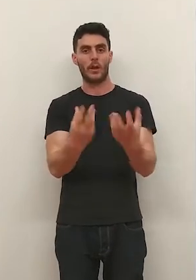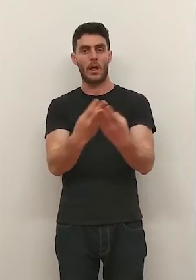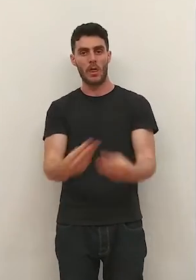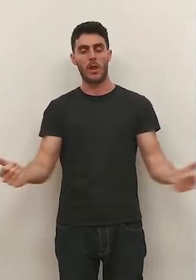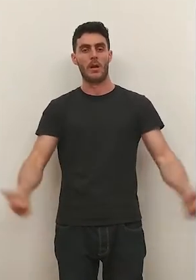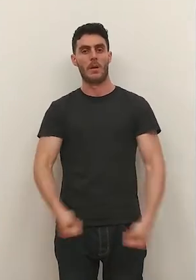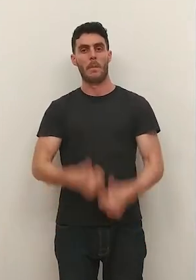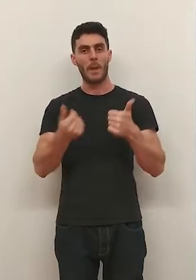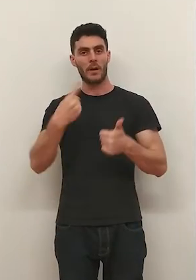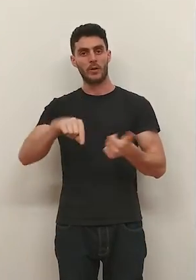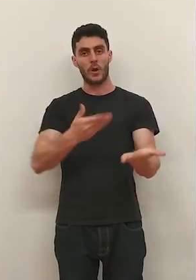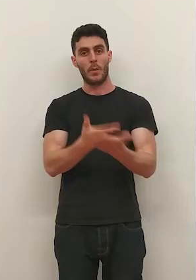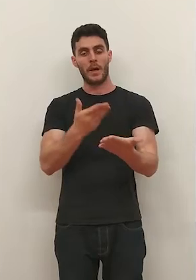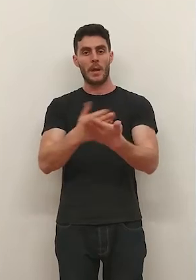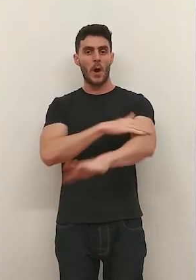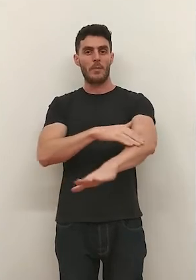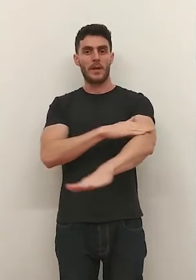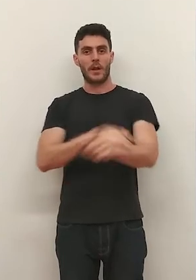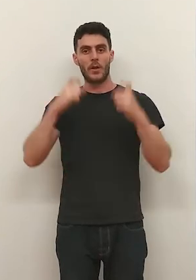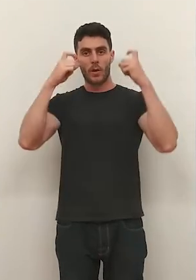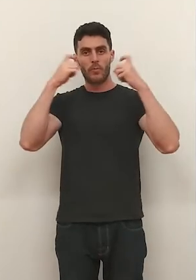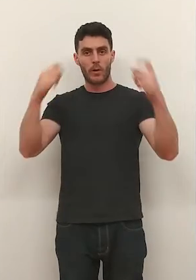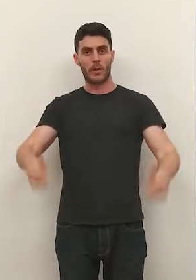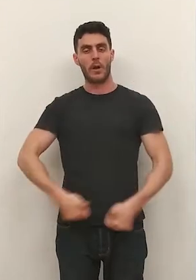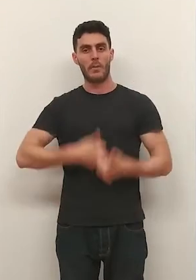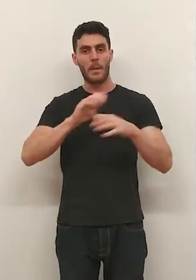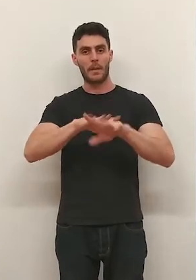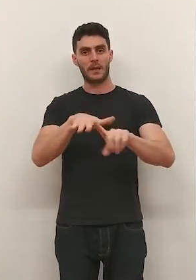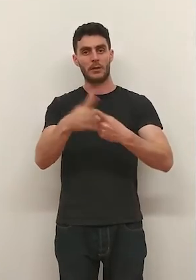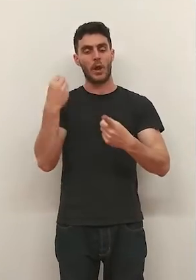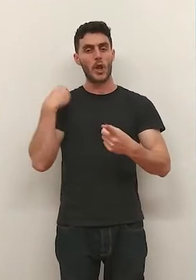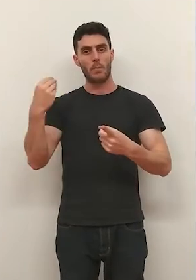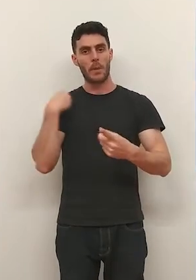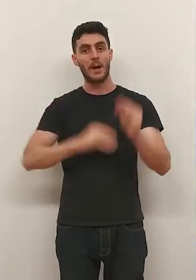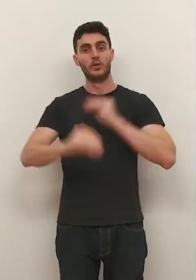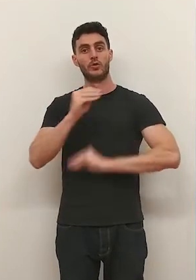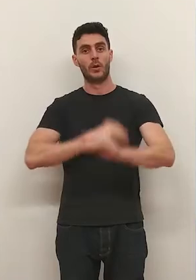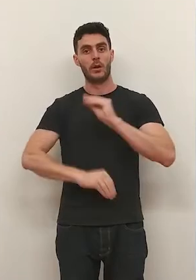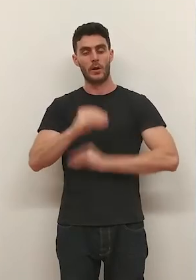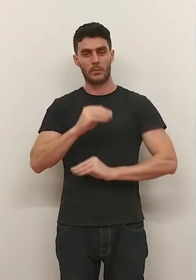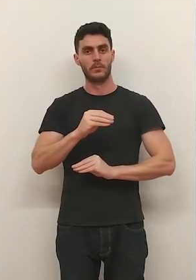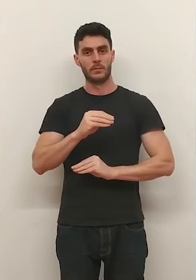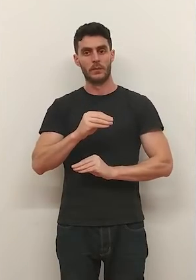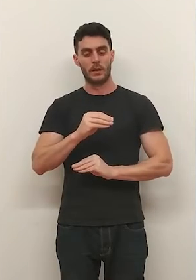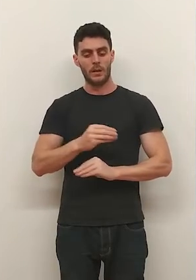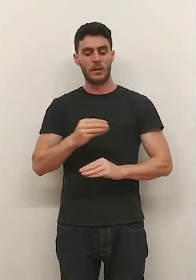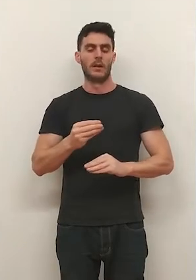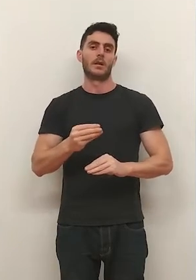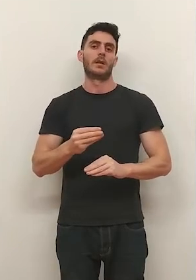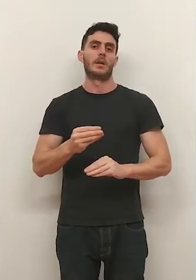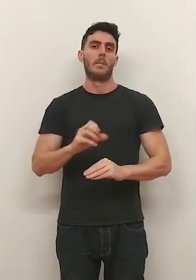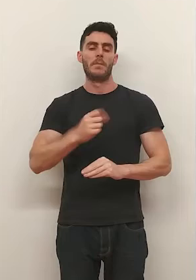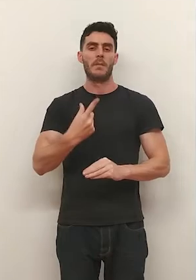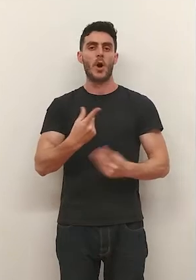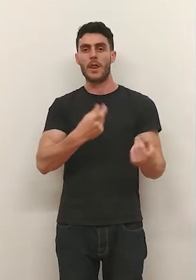urgencias. Pedimos a la Administración un mayor esfuerzo para corregir esta situación que pasa irremediablemente por un